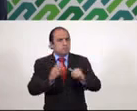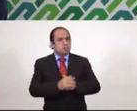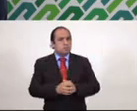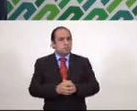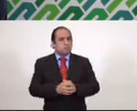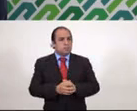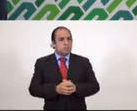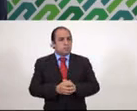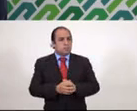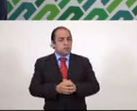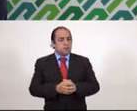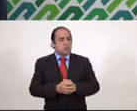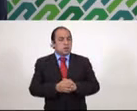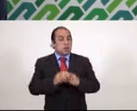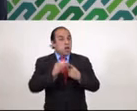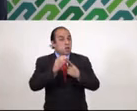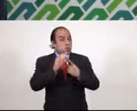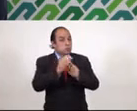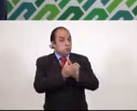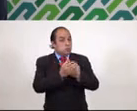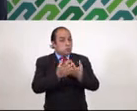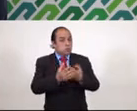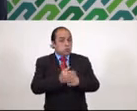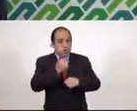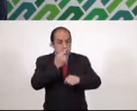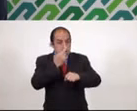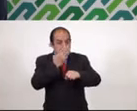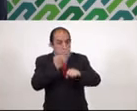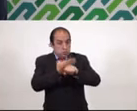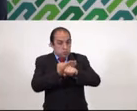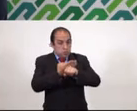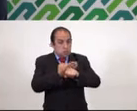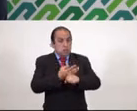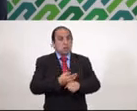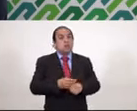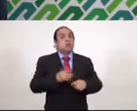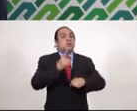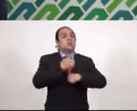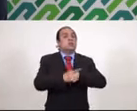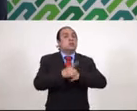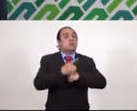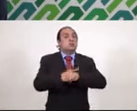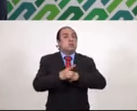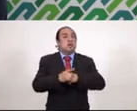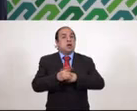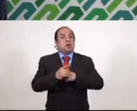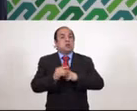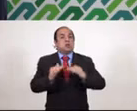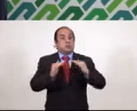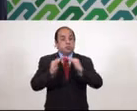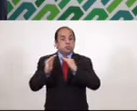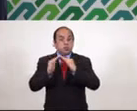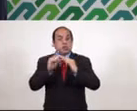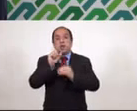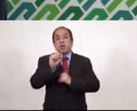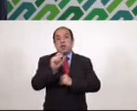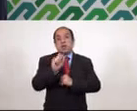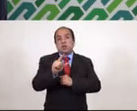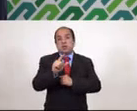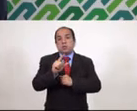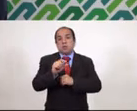la comisión está haciéndose cargo de estos daños en los predios o también se va a hacer cargo de la reparación del tubo y